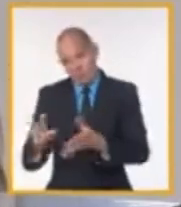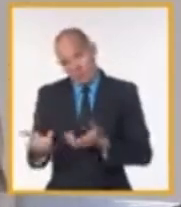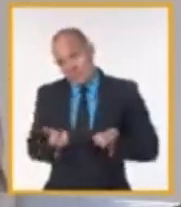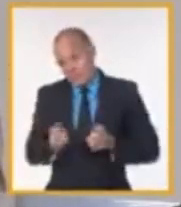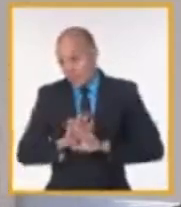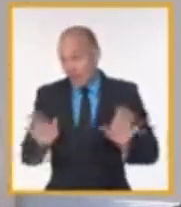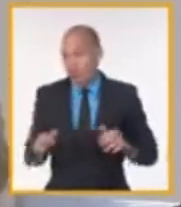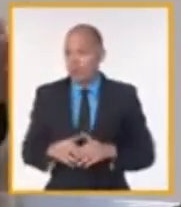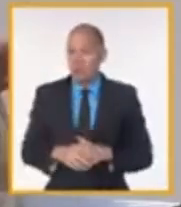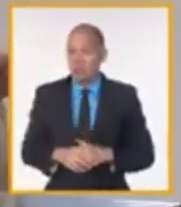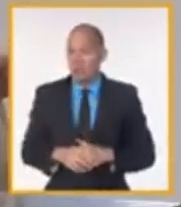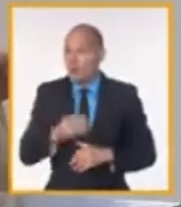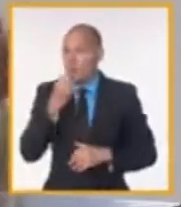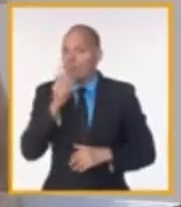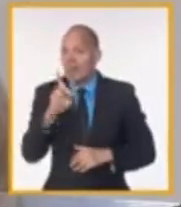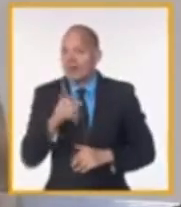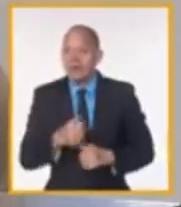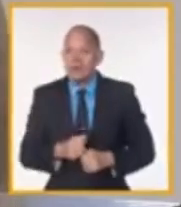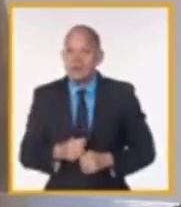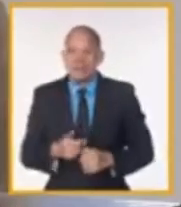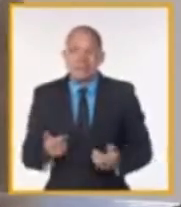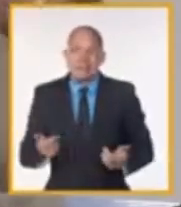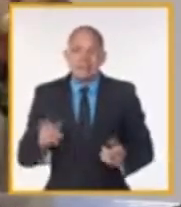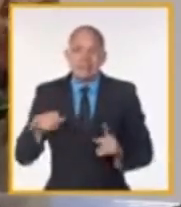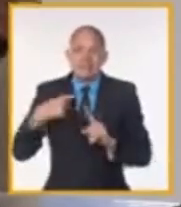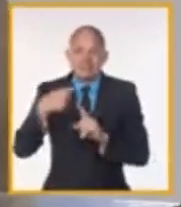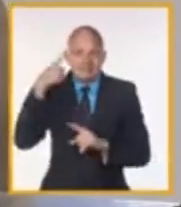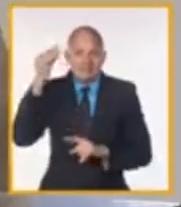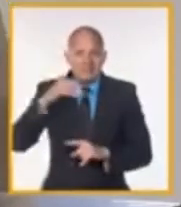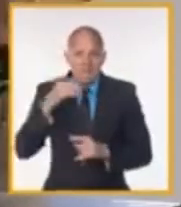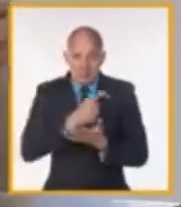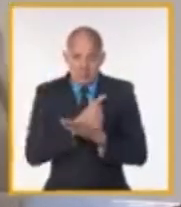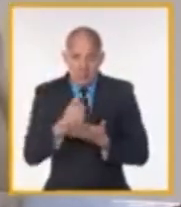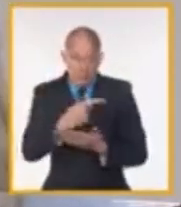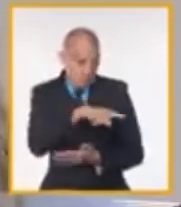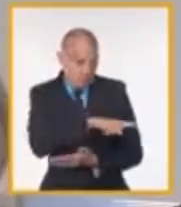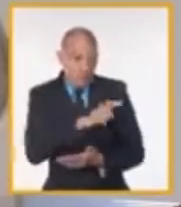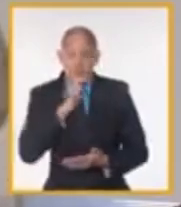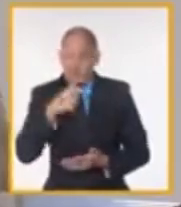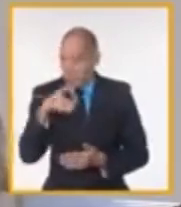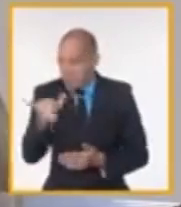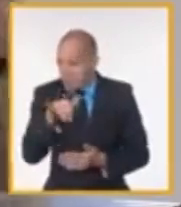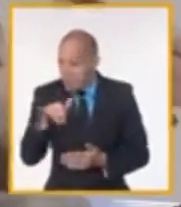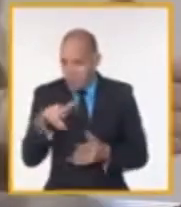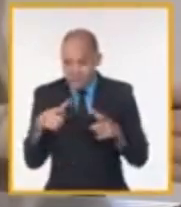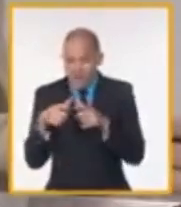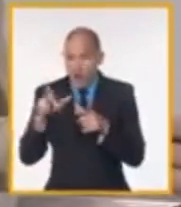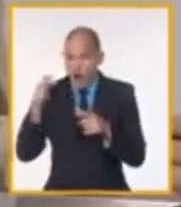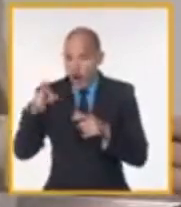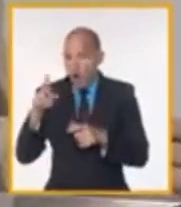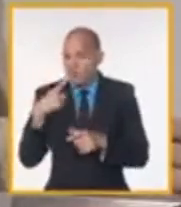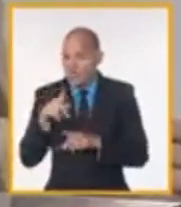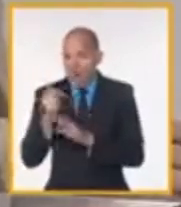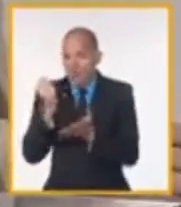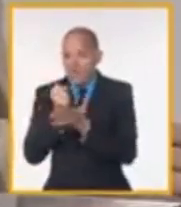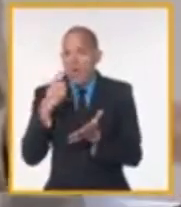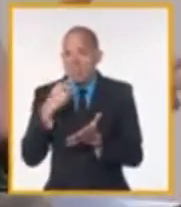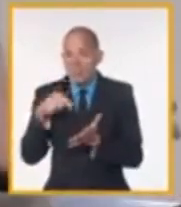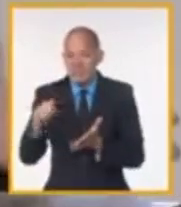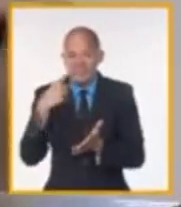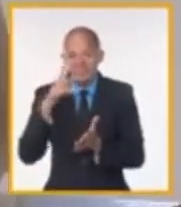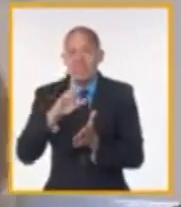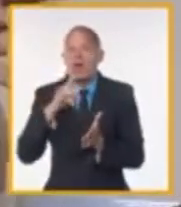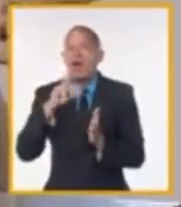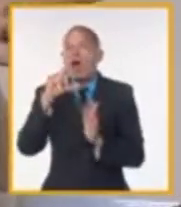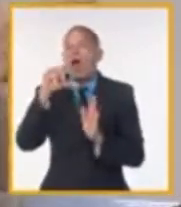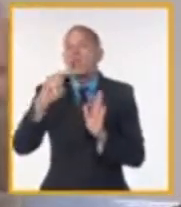del de de las relaciones internacionales esta semana las Naciones Unidas aprobaron lo primero que hiz eso este nuevo periodo general fue